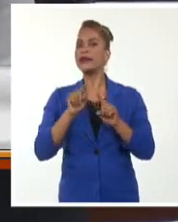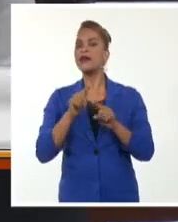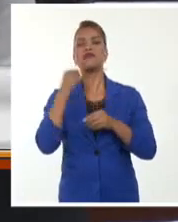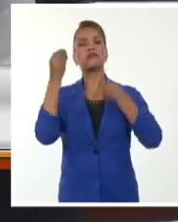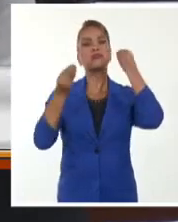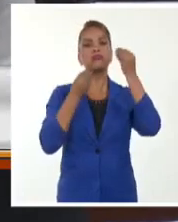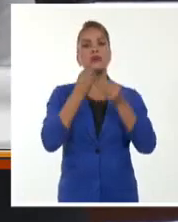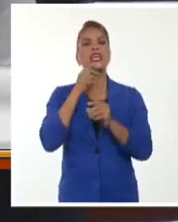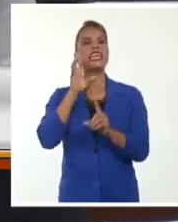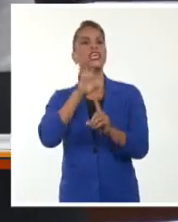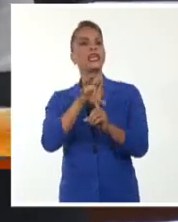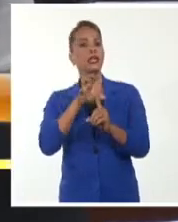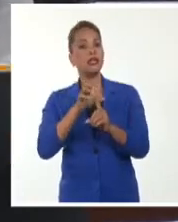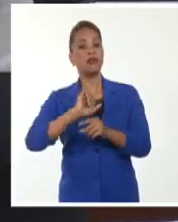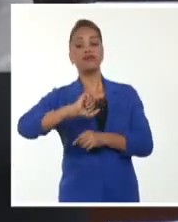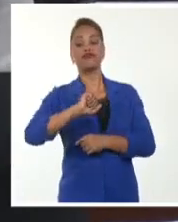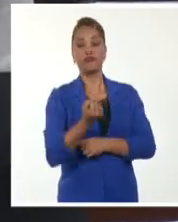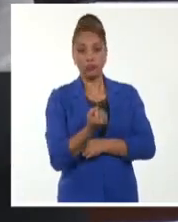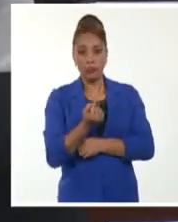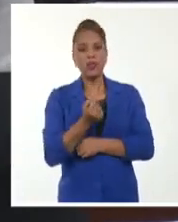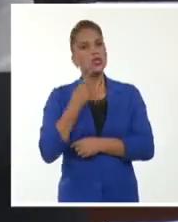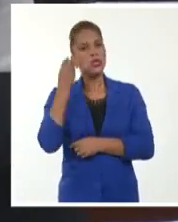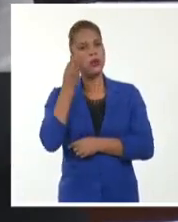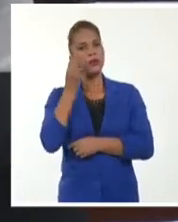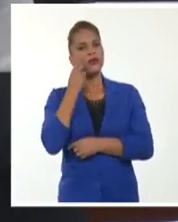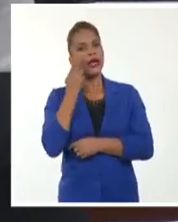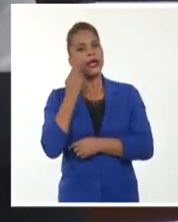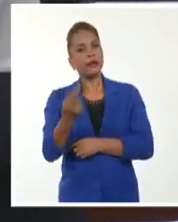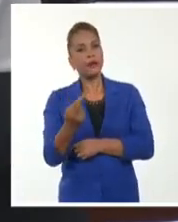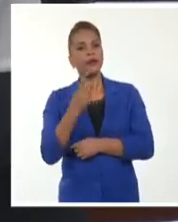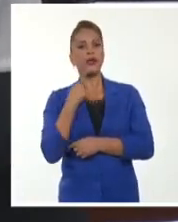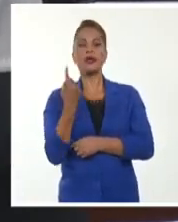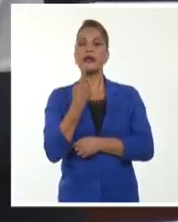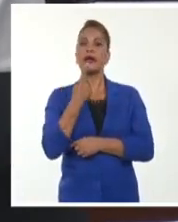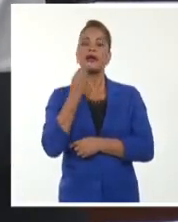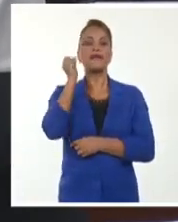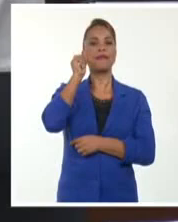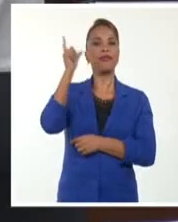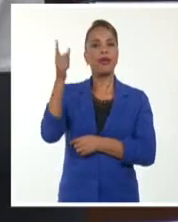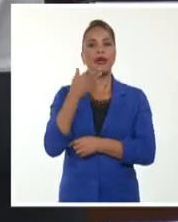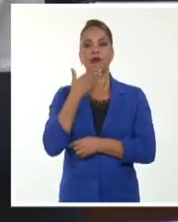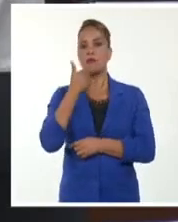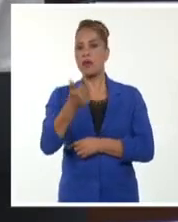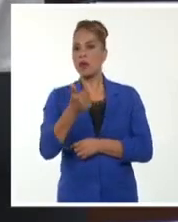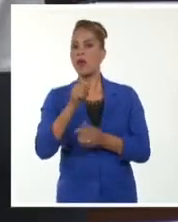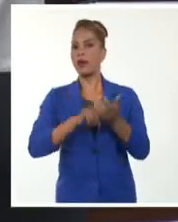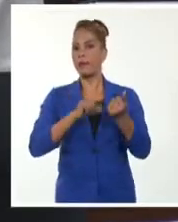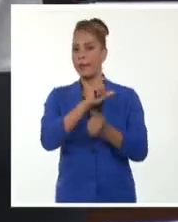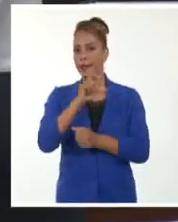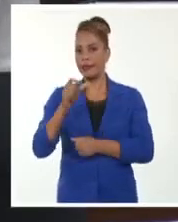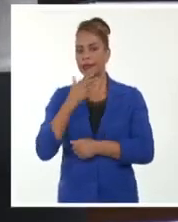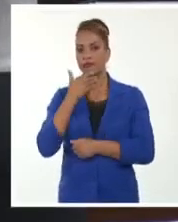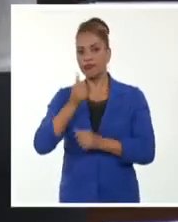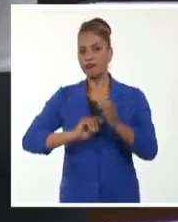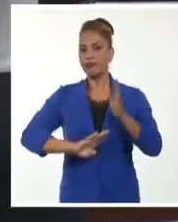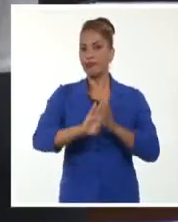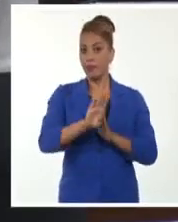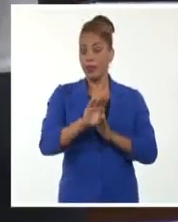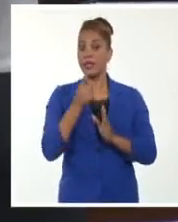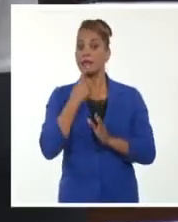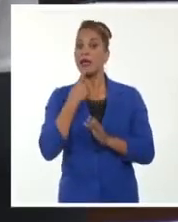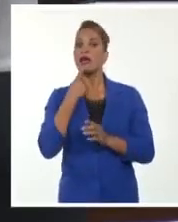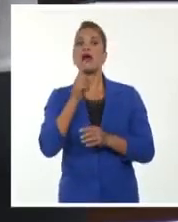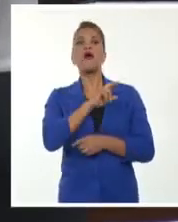análisis crítico ante las exigencias. Yo sí creo que hay que reconocer que se van moviendo ideas y ha partido sobre todo de que se han propiciado los